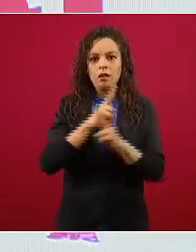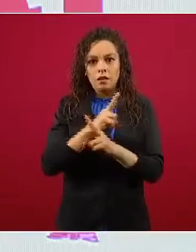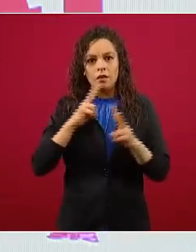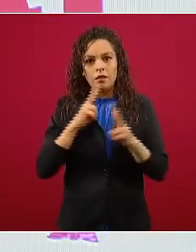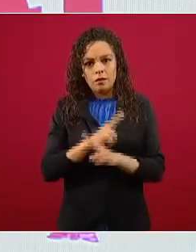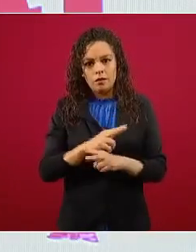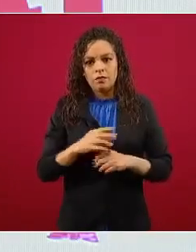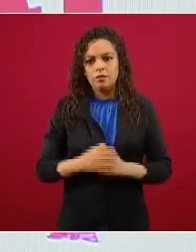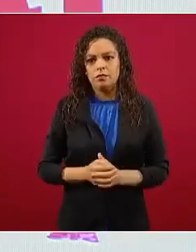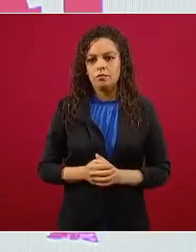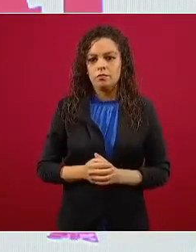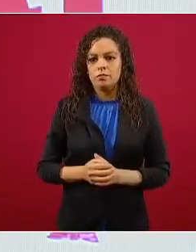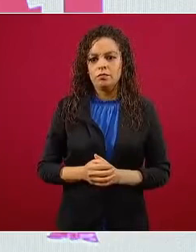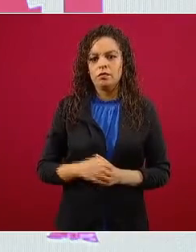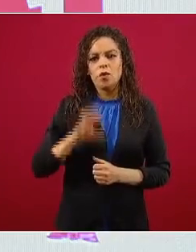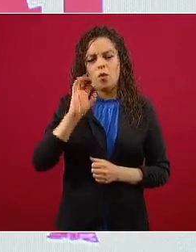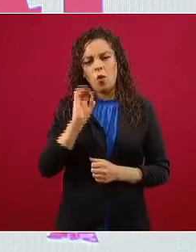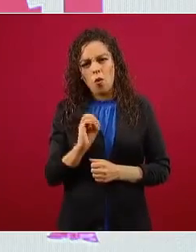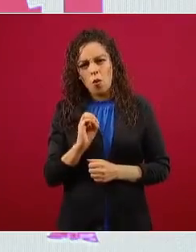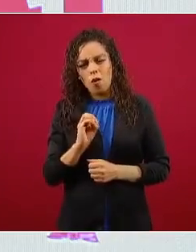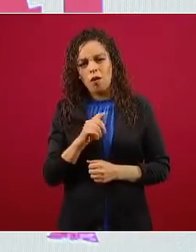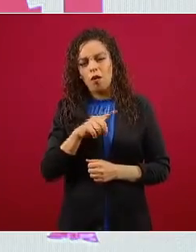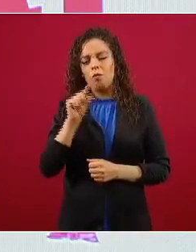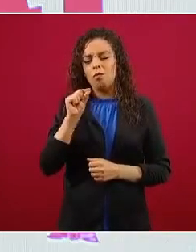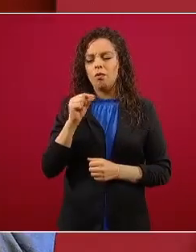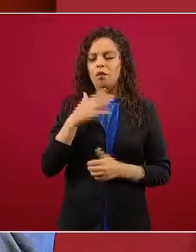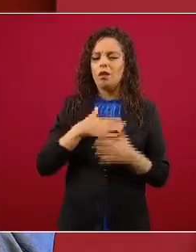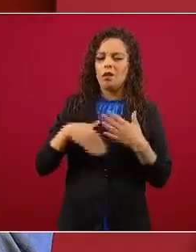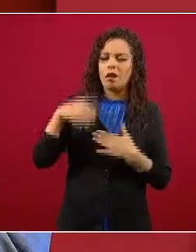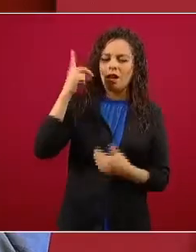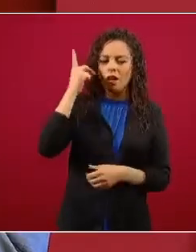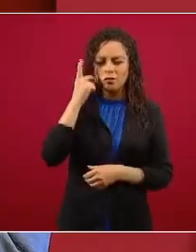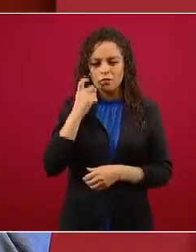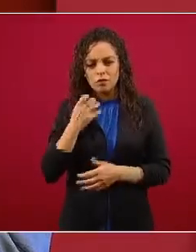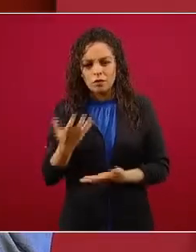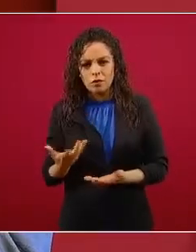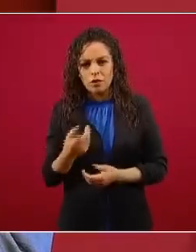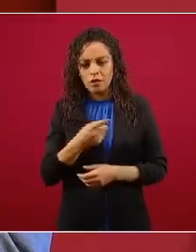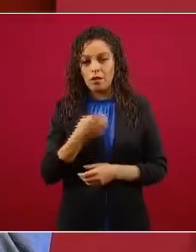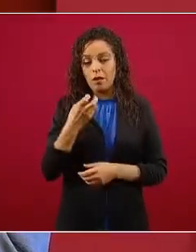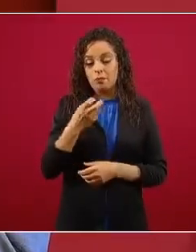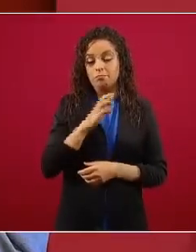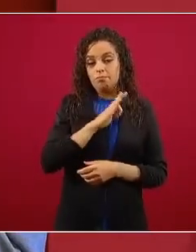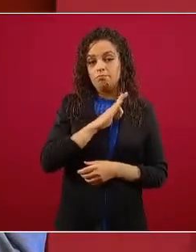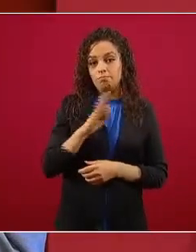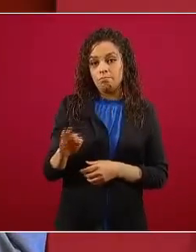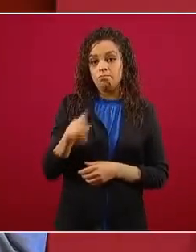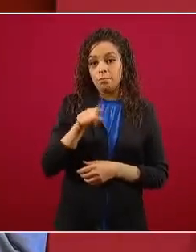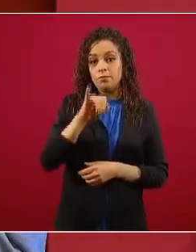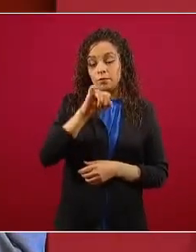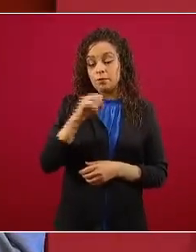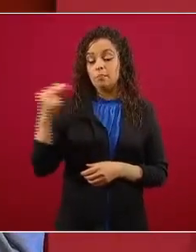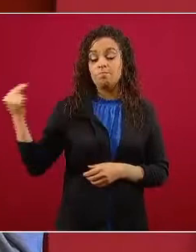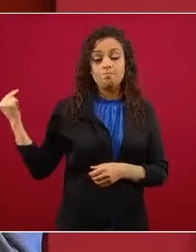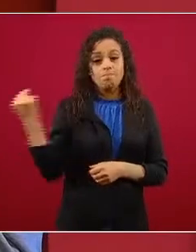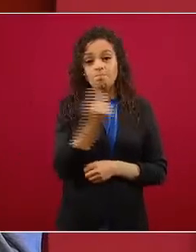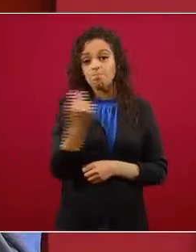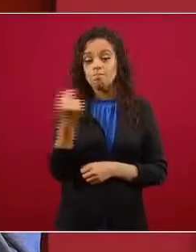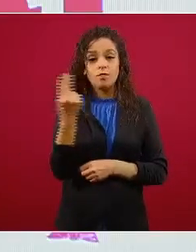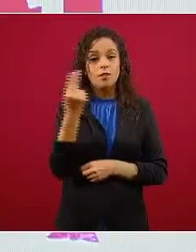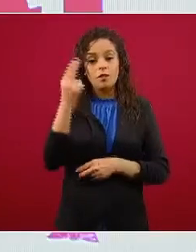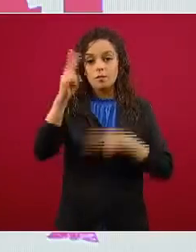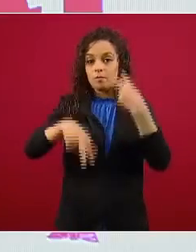sienten somnolientos en presencia de COVID, entonces puede esto representar una urgencia